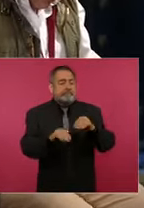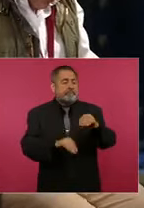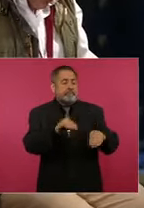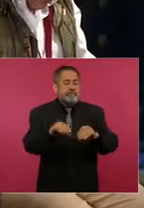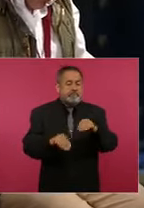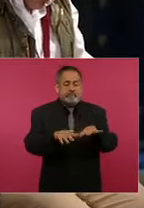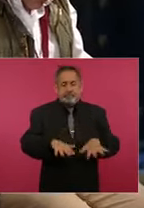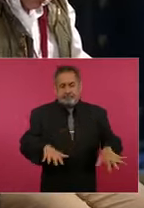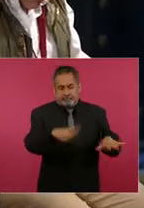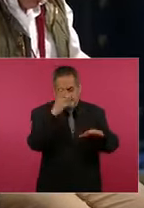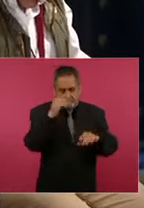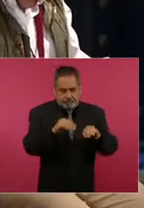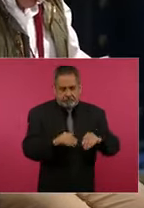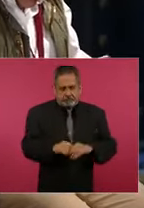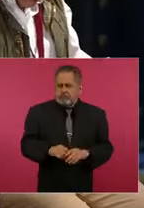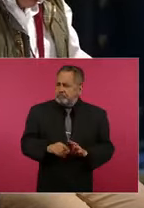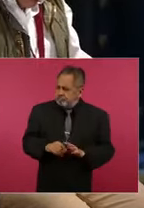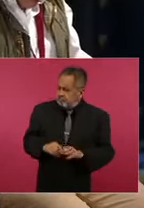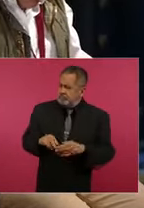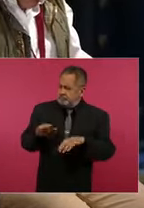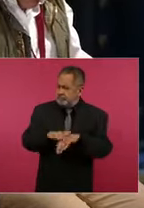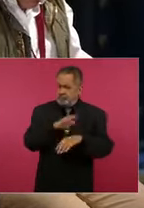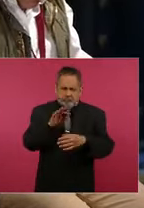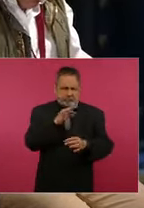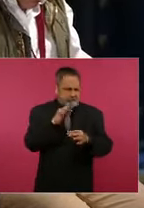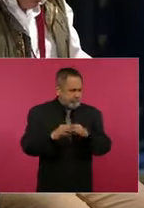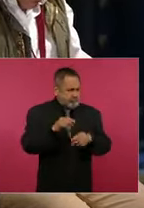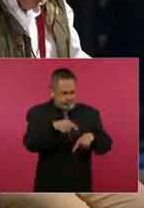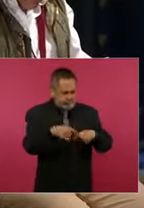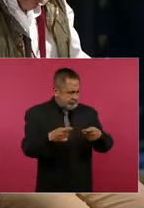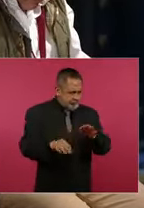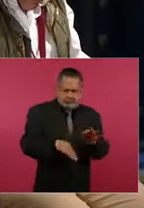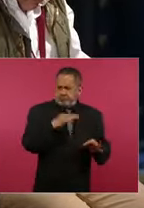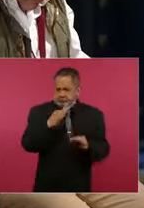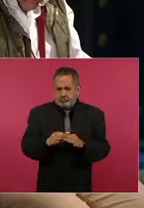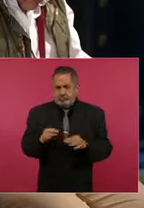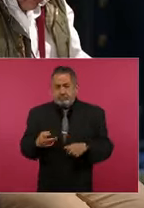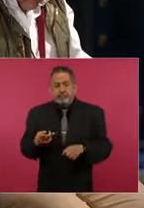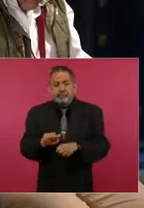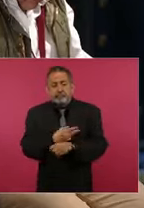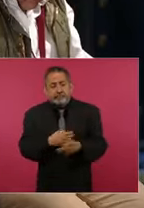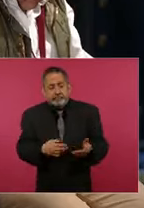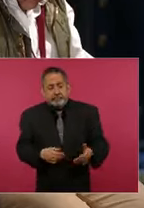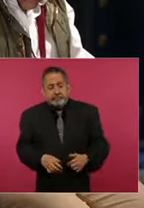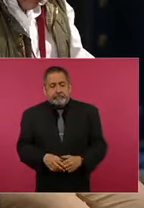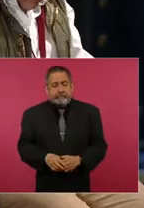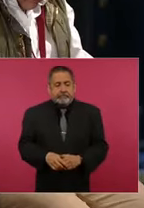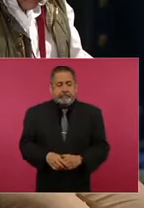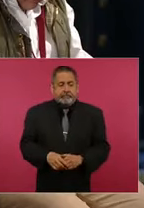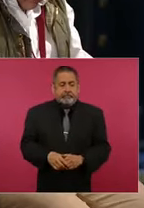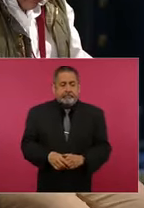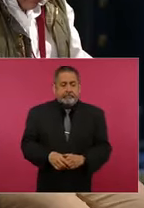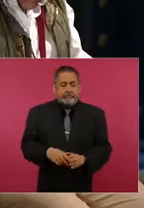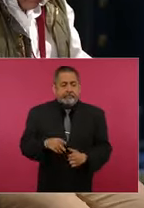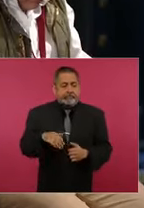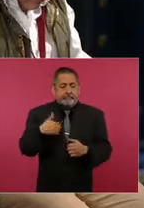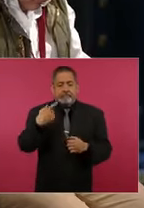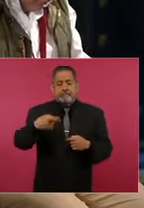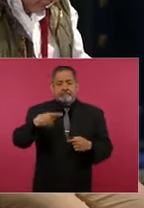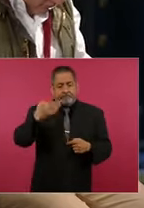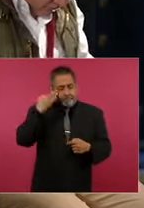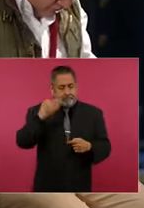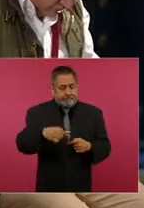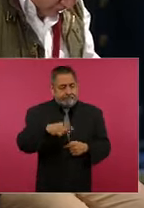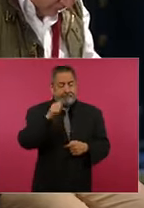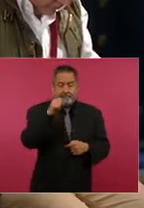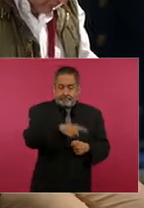fraccionamiento. Perfecto, cumplen el requisito, dan las áreas verdes. ¿Qué pasa? Al rato, el